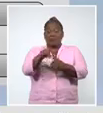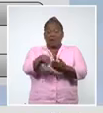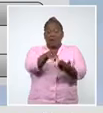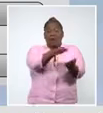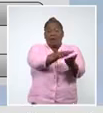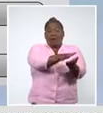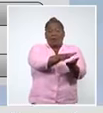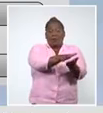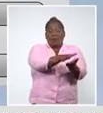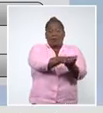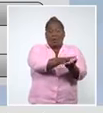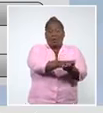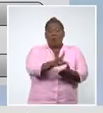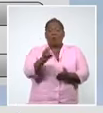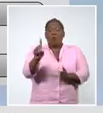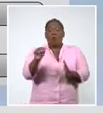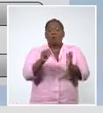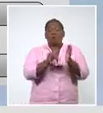sea de